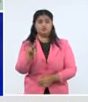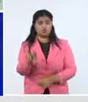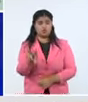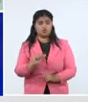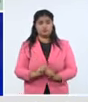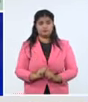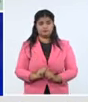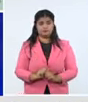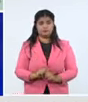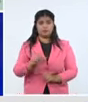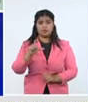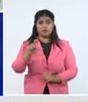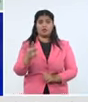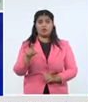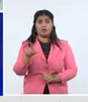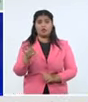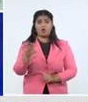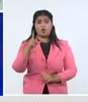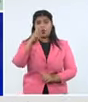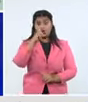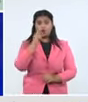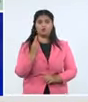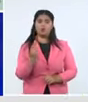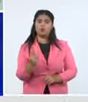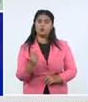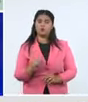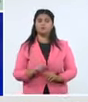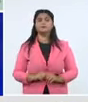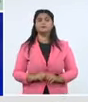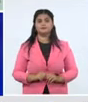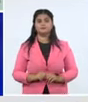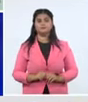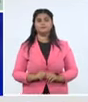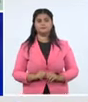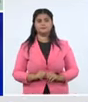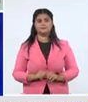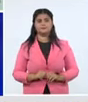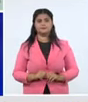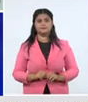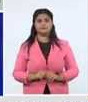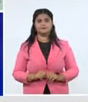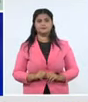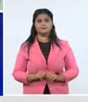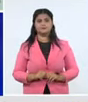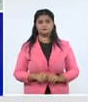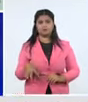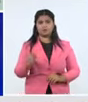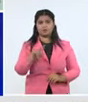COVID-19 y el municipio Colón solo un caso positivo. Cienfuegos,